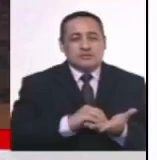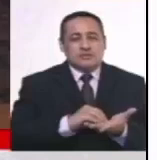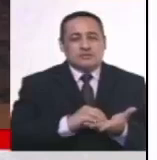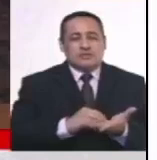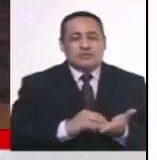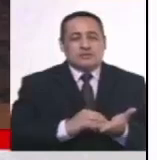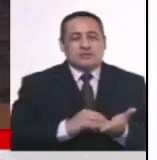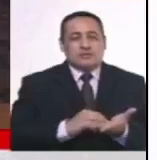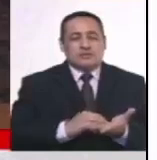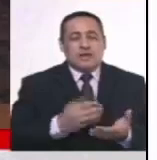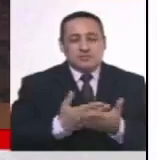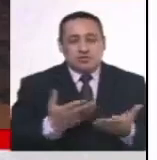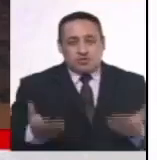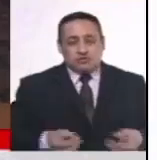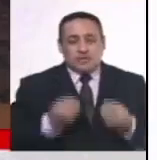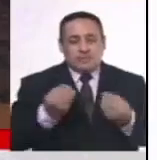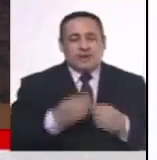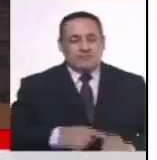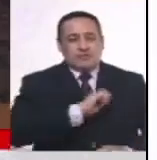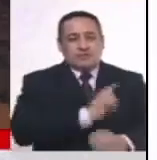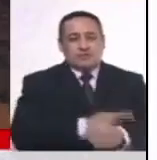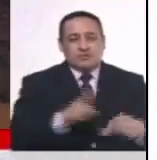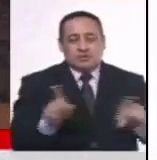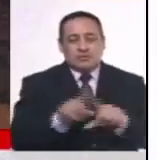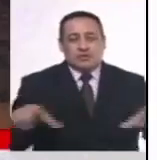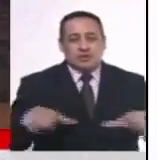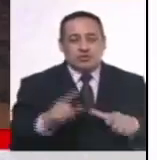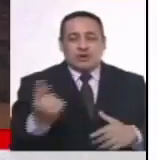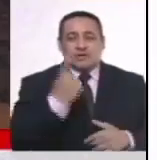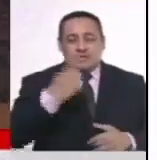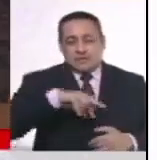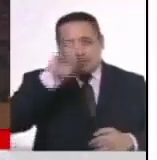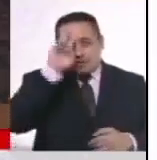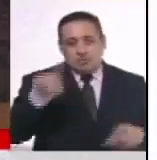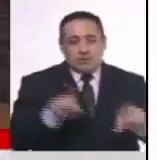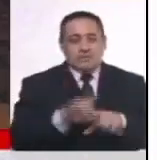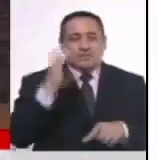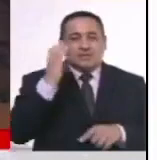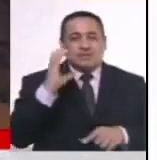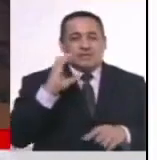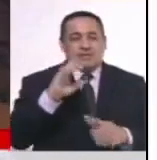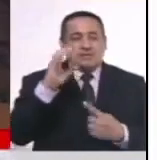se destinen mayores recursos para el fortalecimiento del Sistema Nacional de la Ciencia,